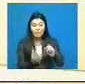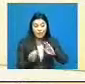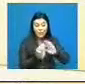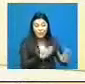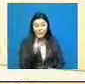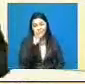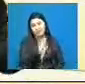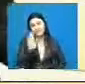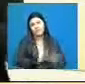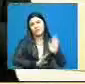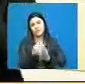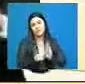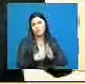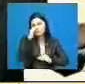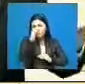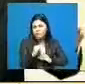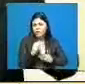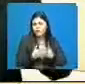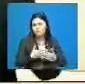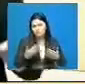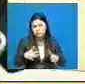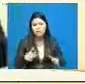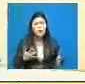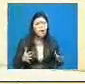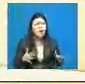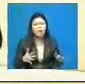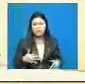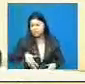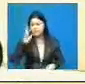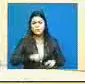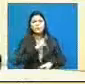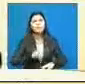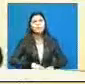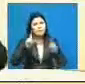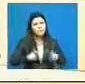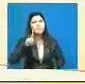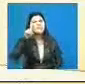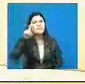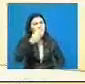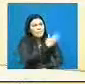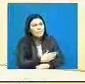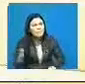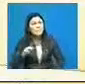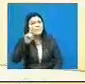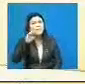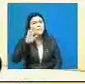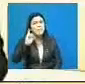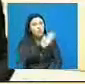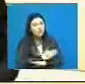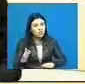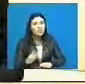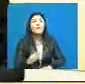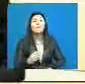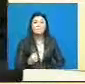Desarrollo. Como tampoco titubeamos para reducir en 6 billones de pesos el presupuesto general